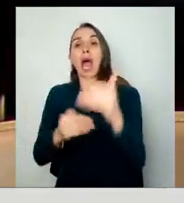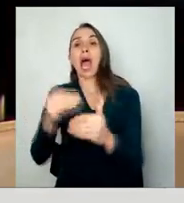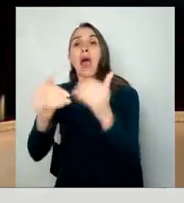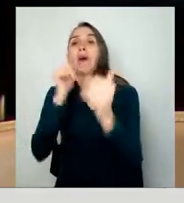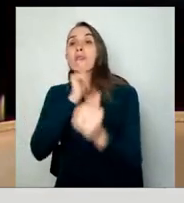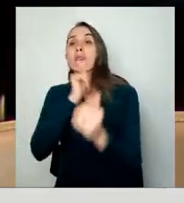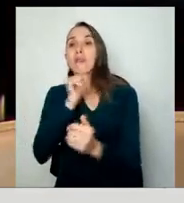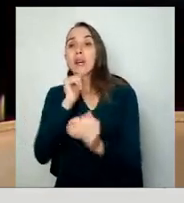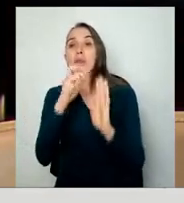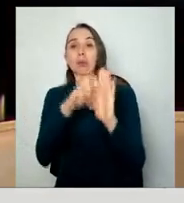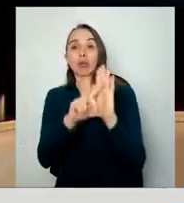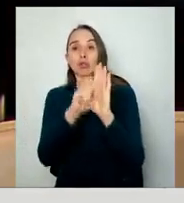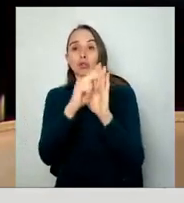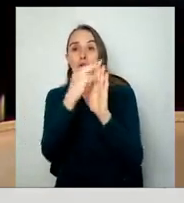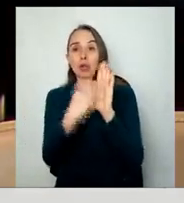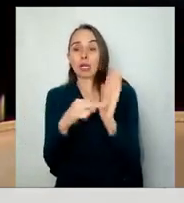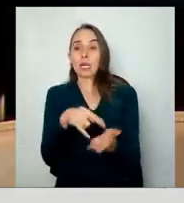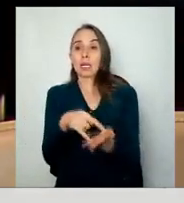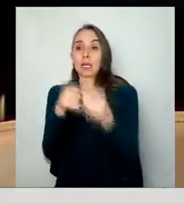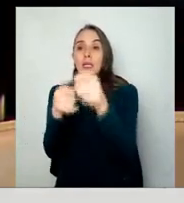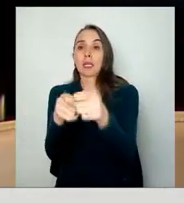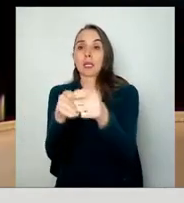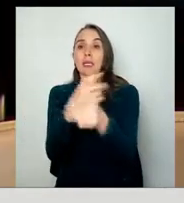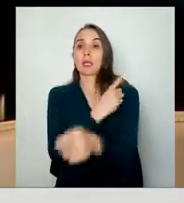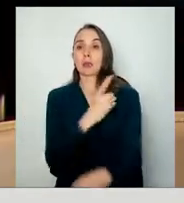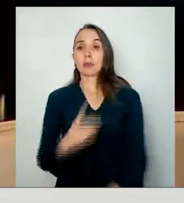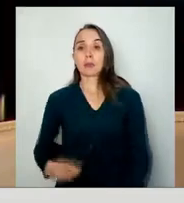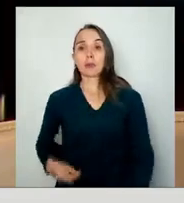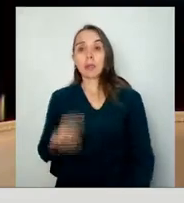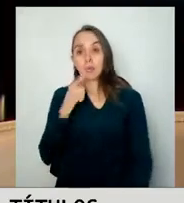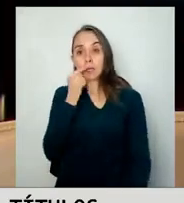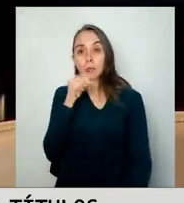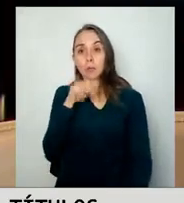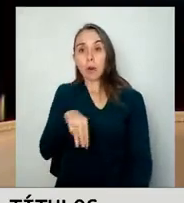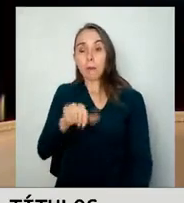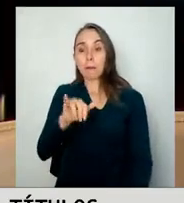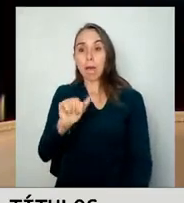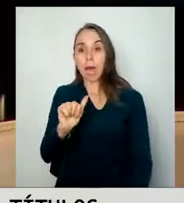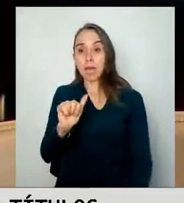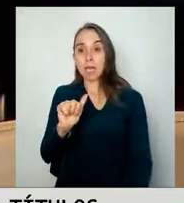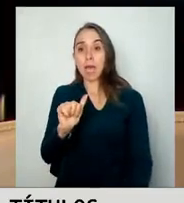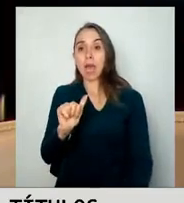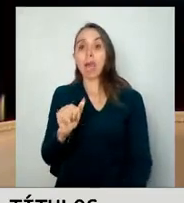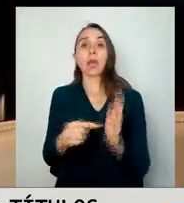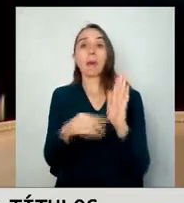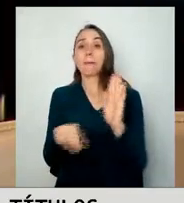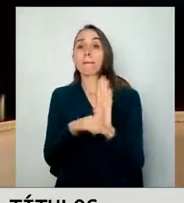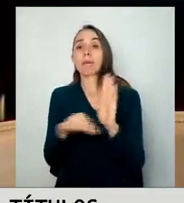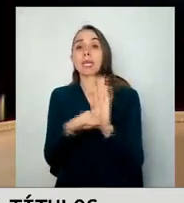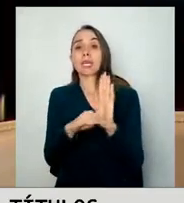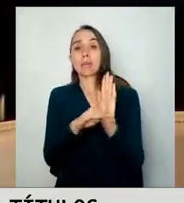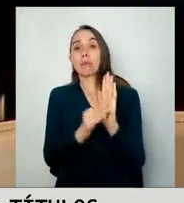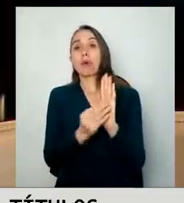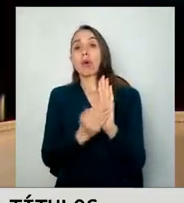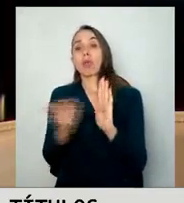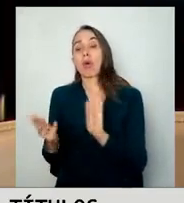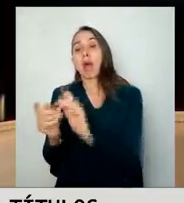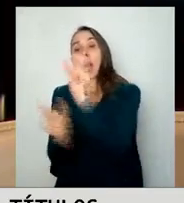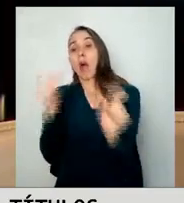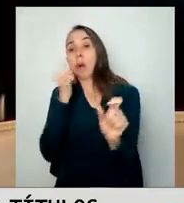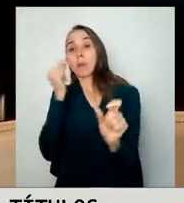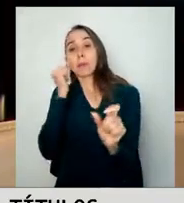como este presentado por el diputado Maya son un mínimo un mínimo de dignidad para las y los estudiantes